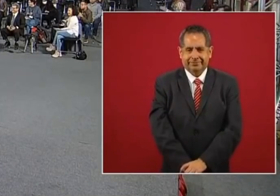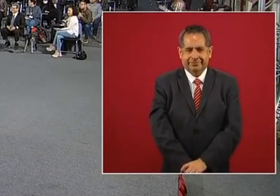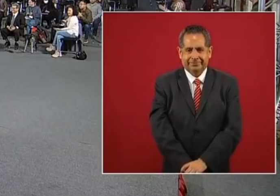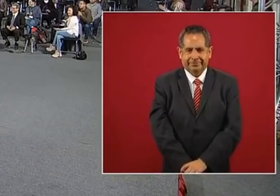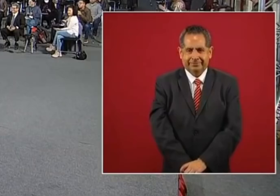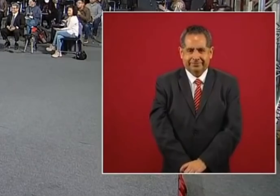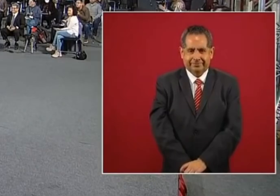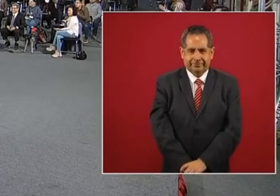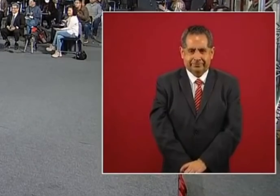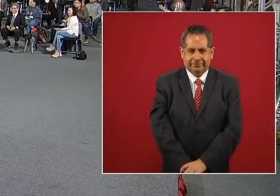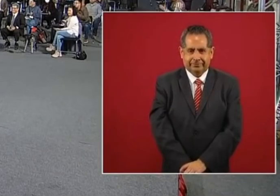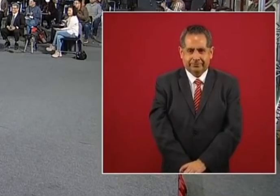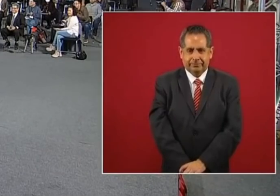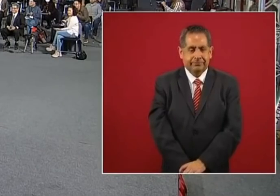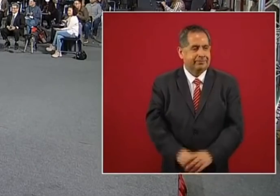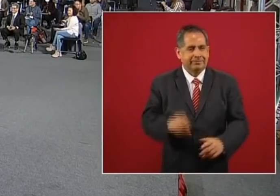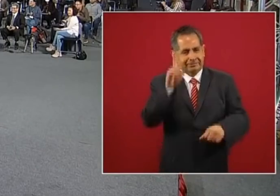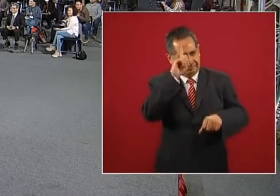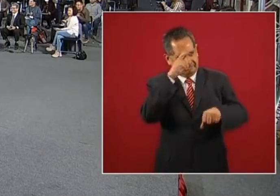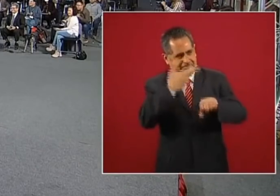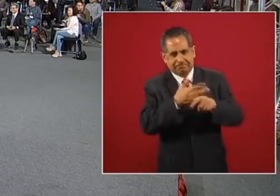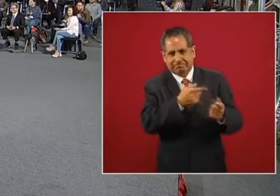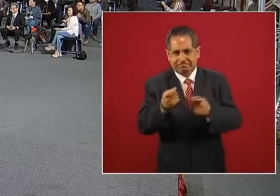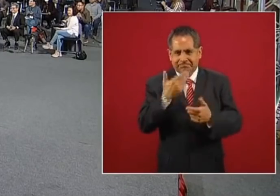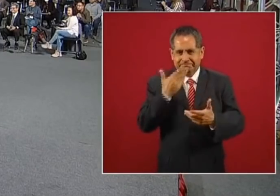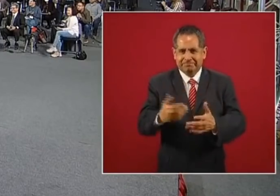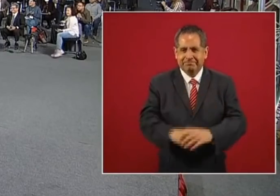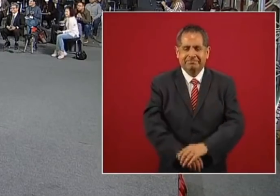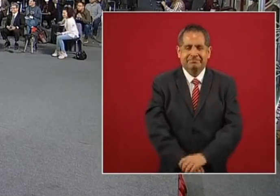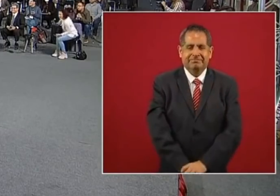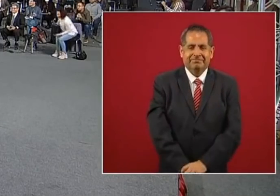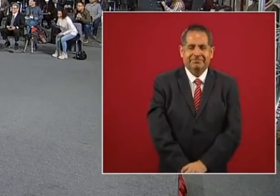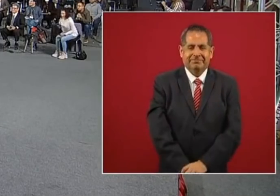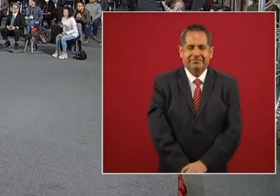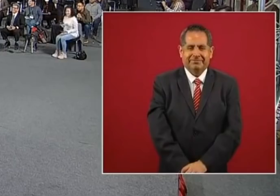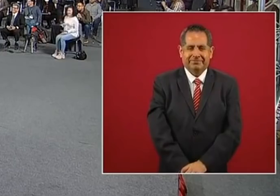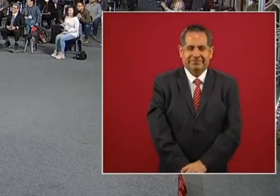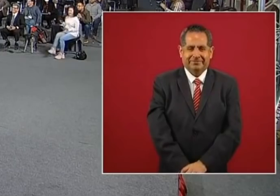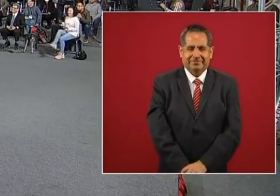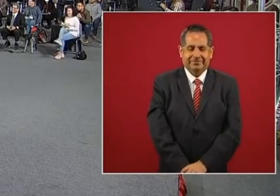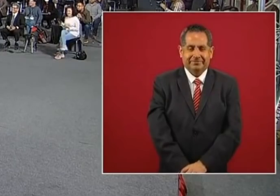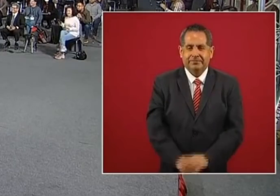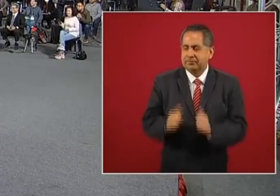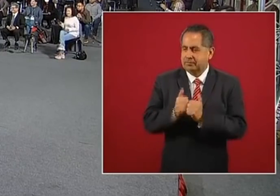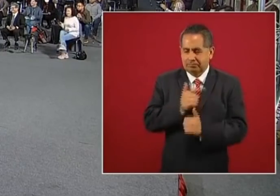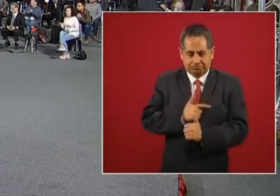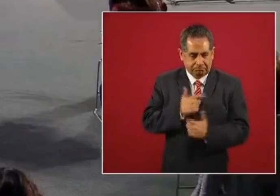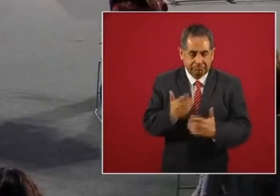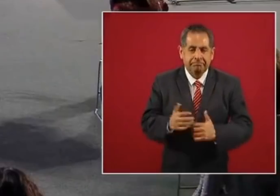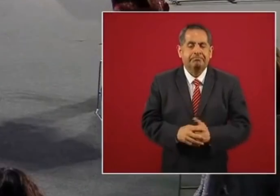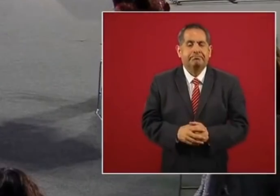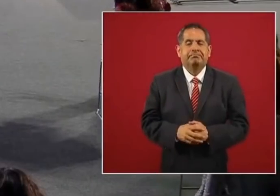Es que yo ándele, ya salió el consejero. No soy todólogo. Con mucho gusto, mucho se